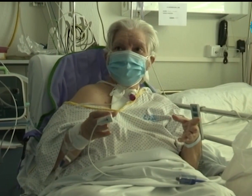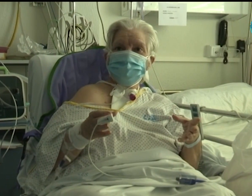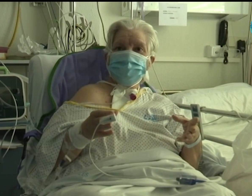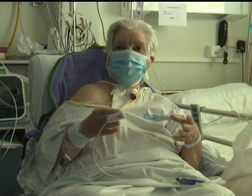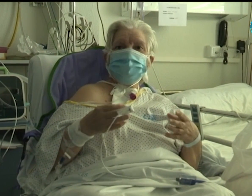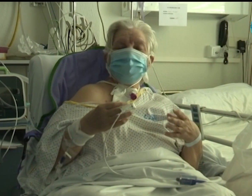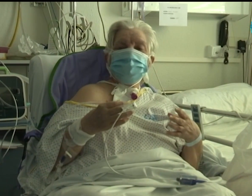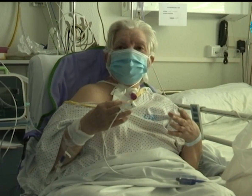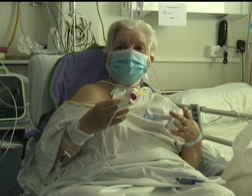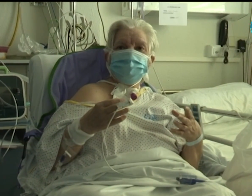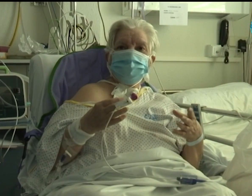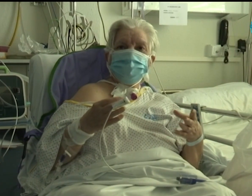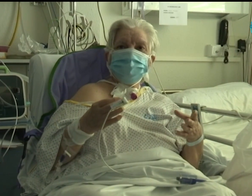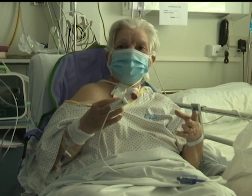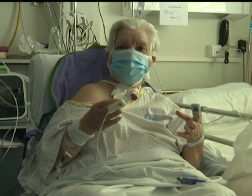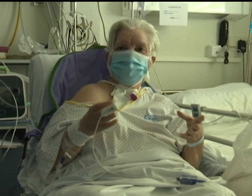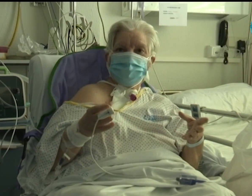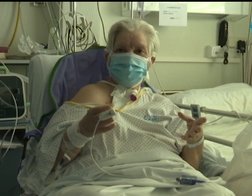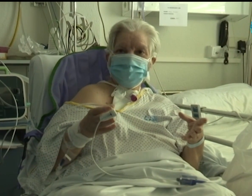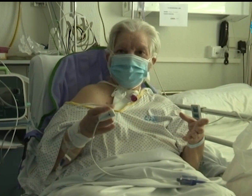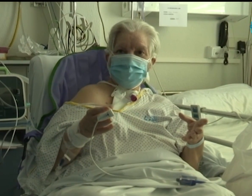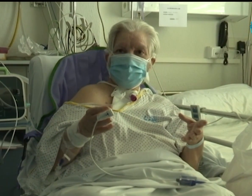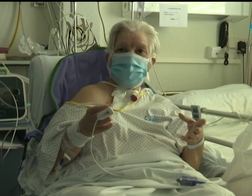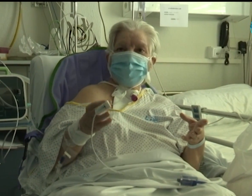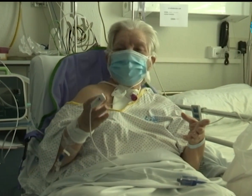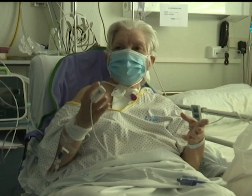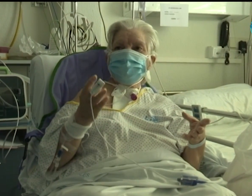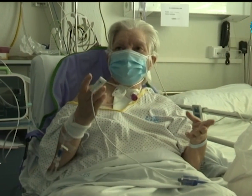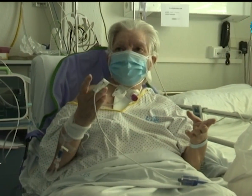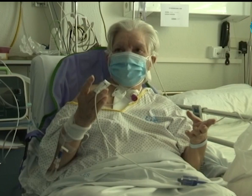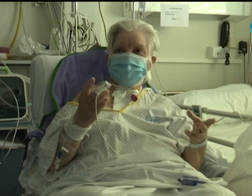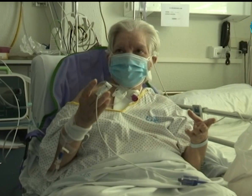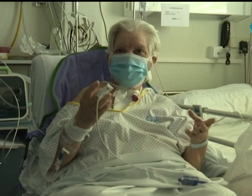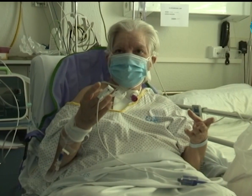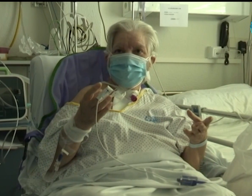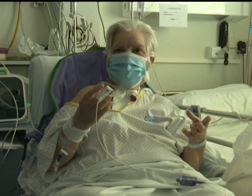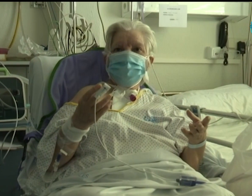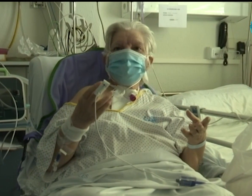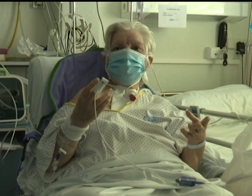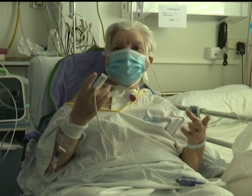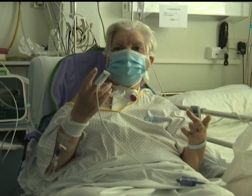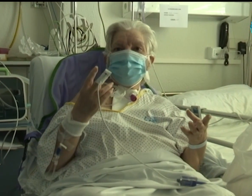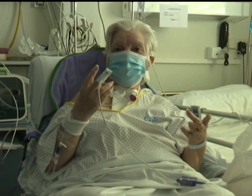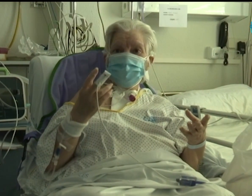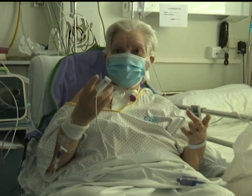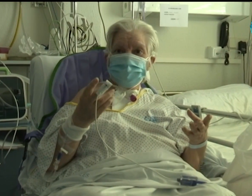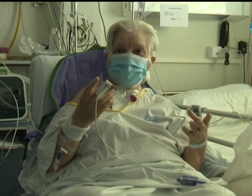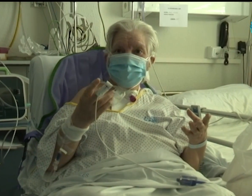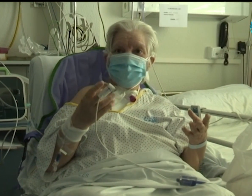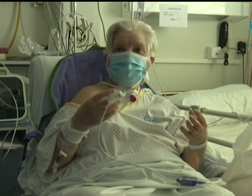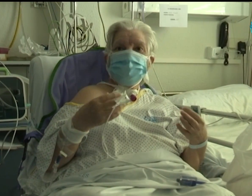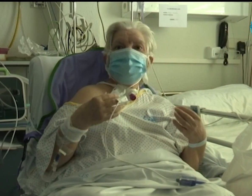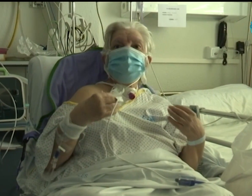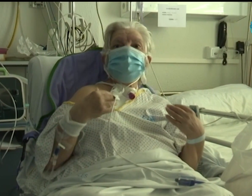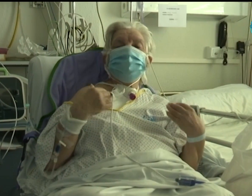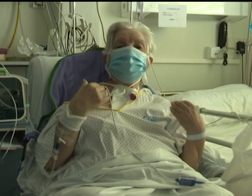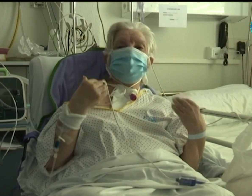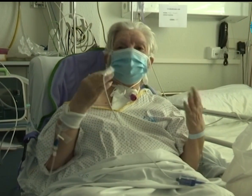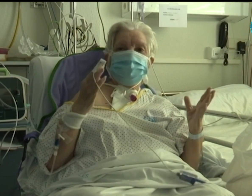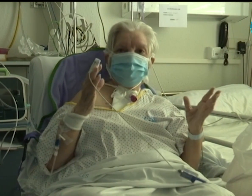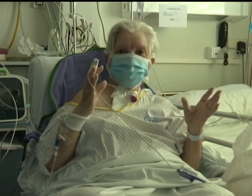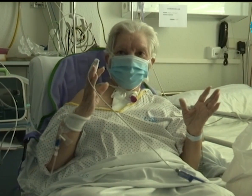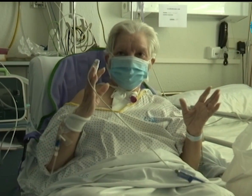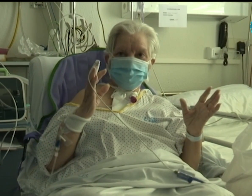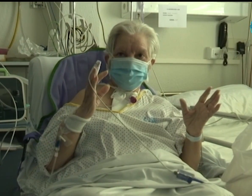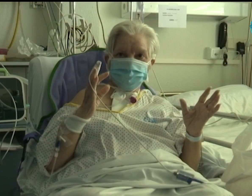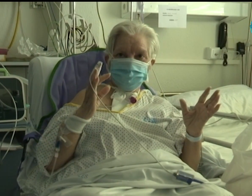menos y enseguida se cura. A lo mejor está en un mes. Yo llevo 2 meses y lo que